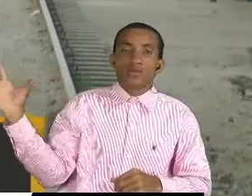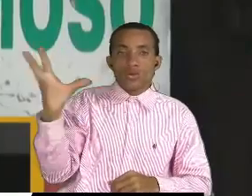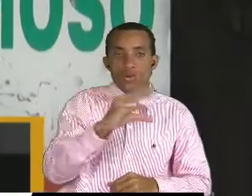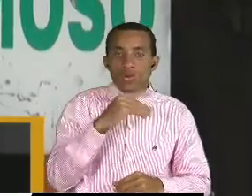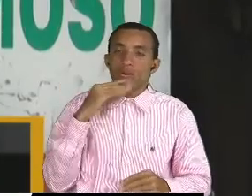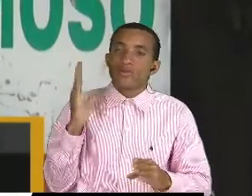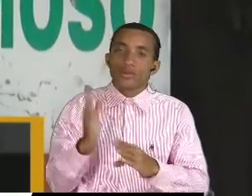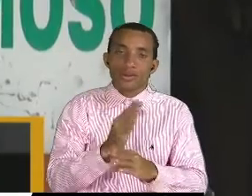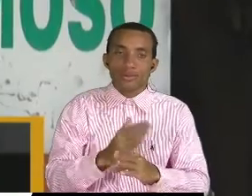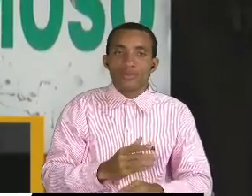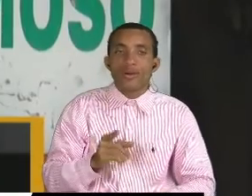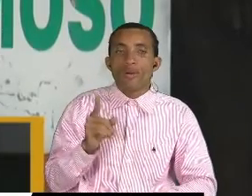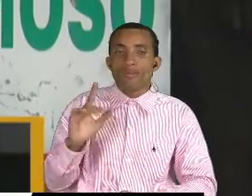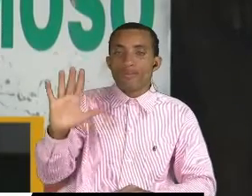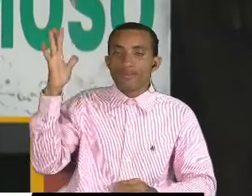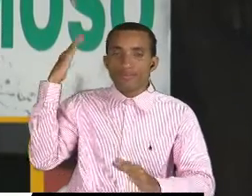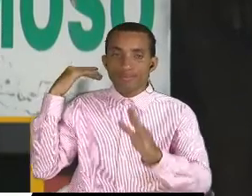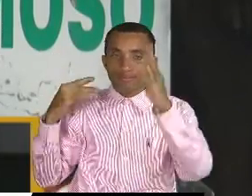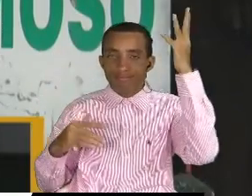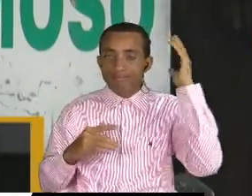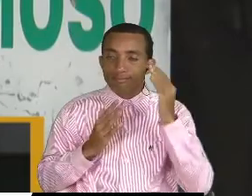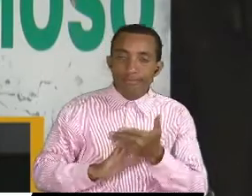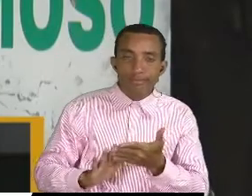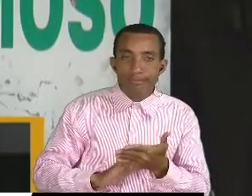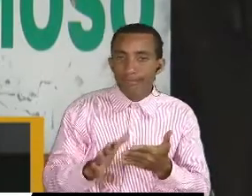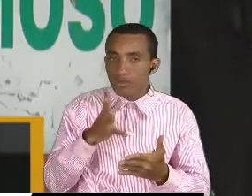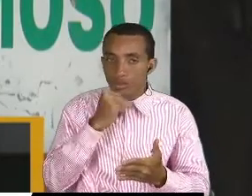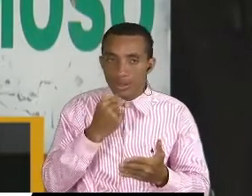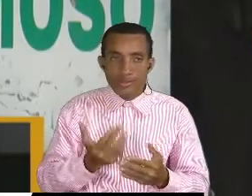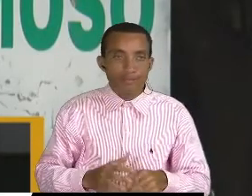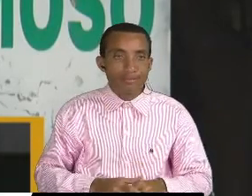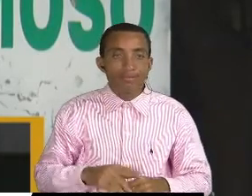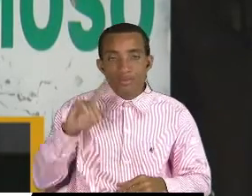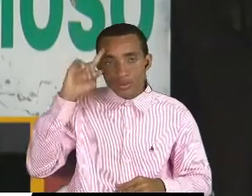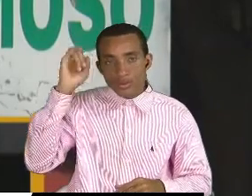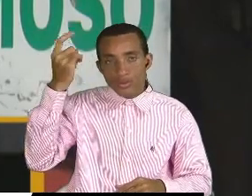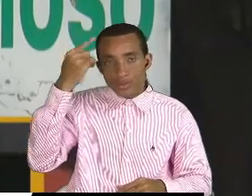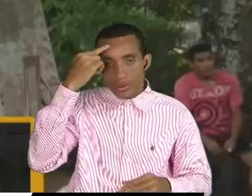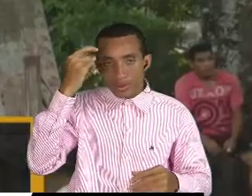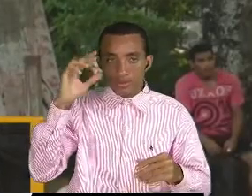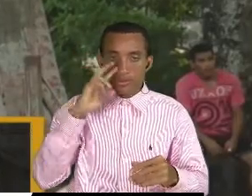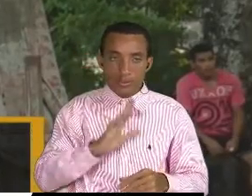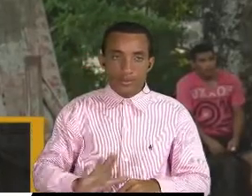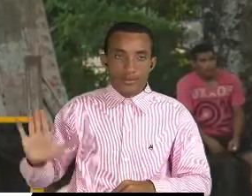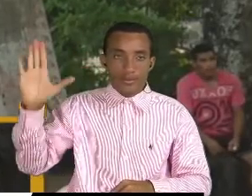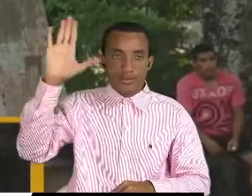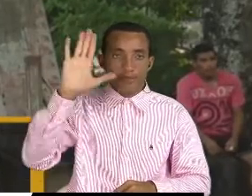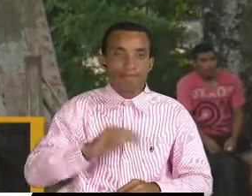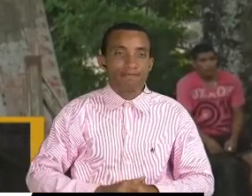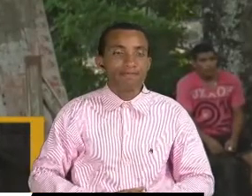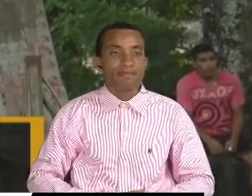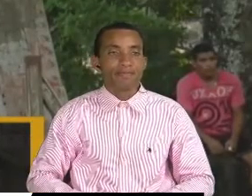esta zona rural de Barranca Bermeja sigue sin una solución por parte del gobierno nacional.